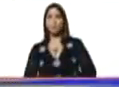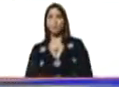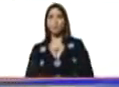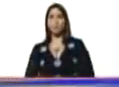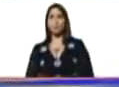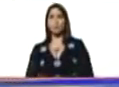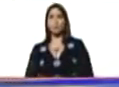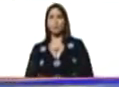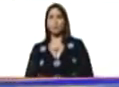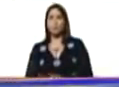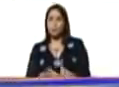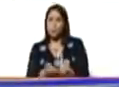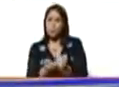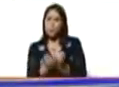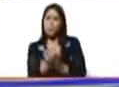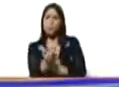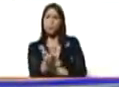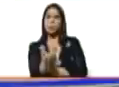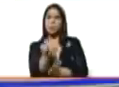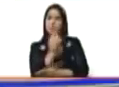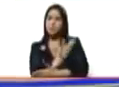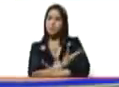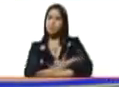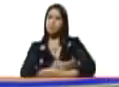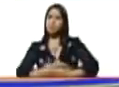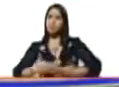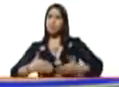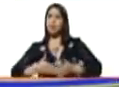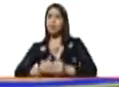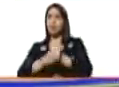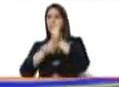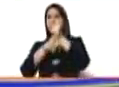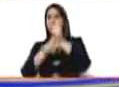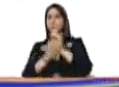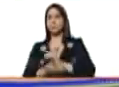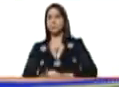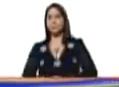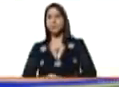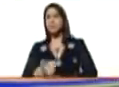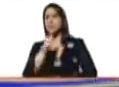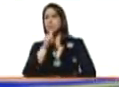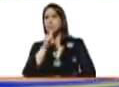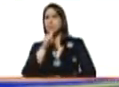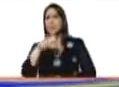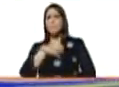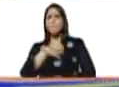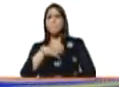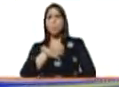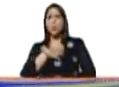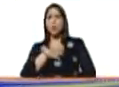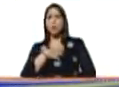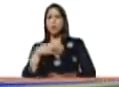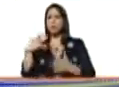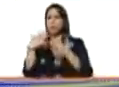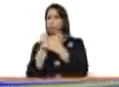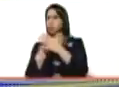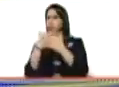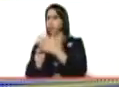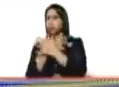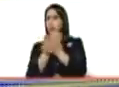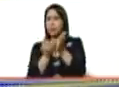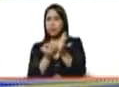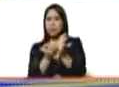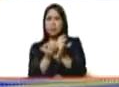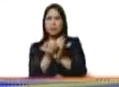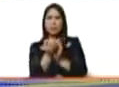siendo leales a la sangre de sus mártires. ¿Quién puede dudar de la lealtad de la